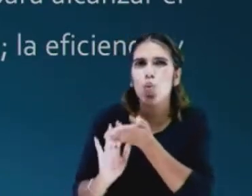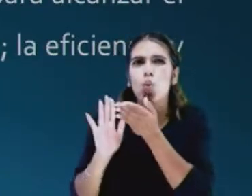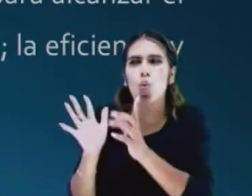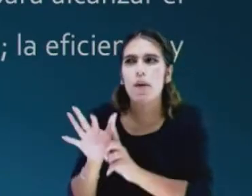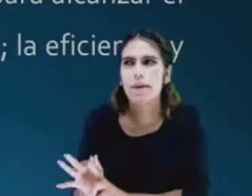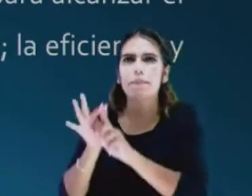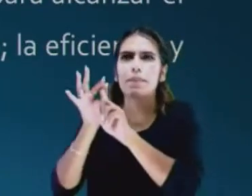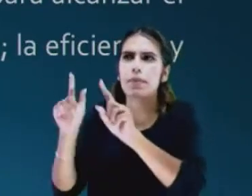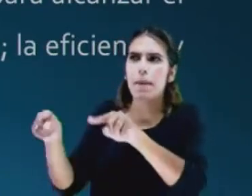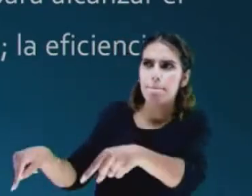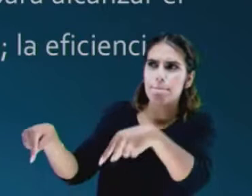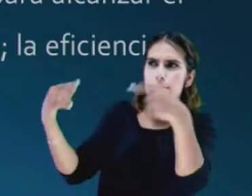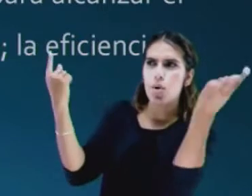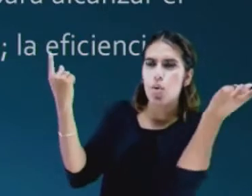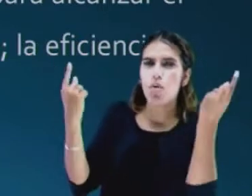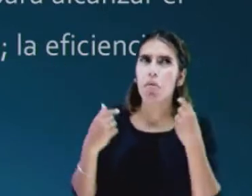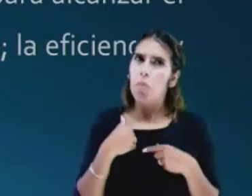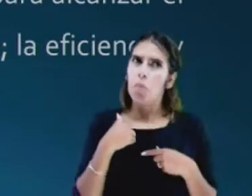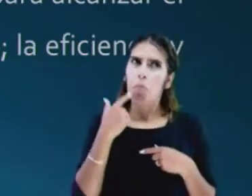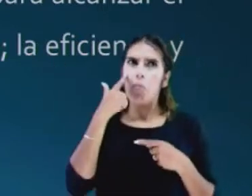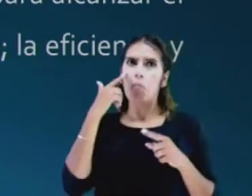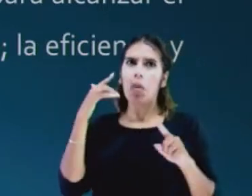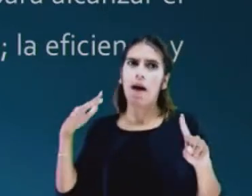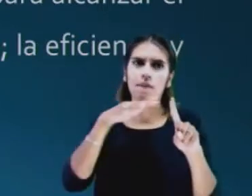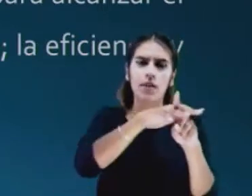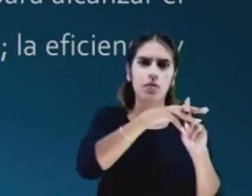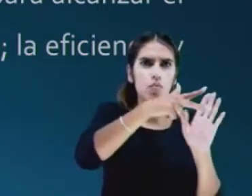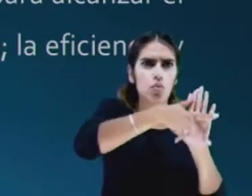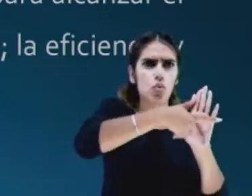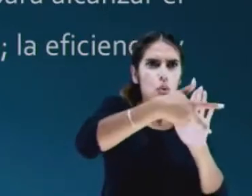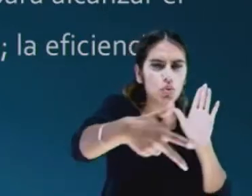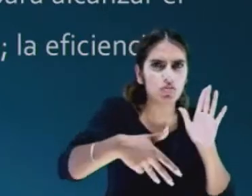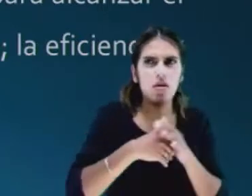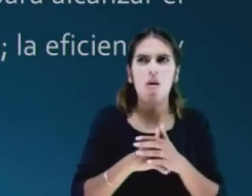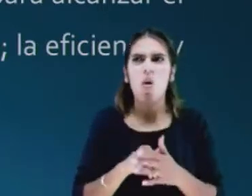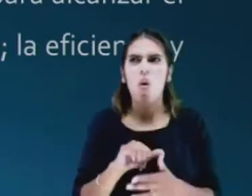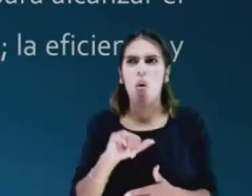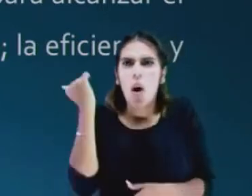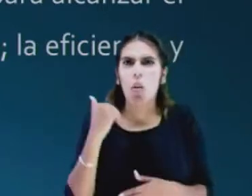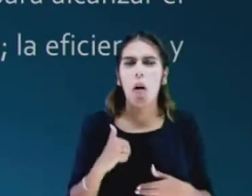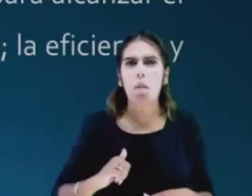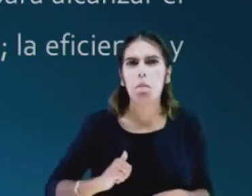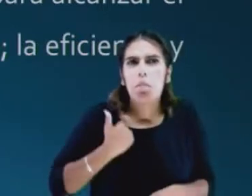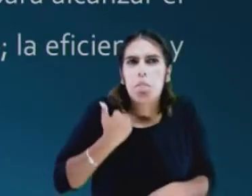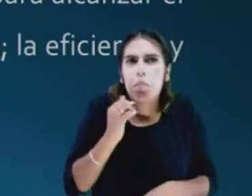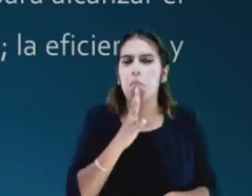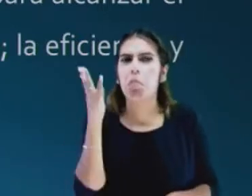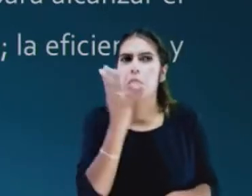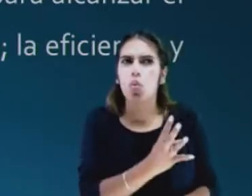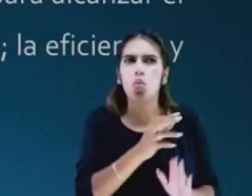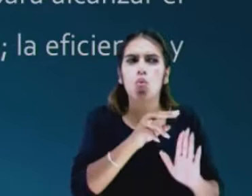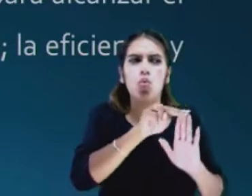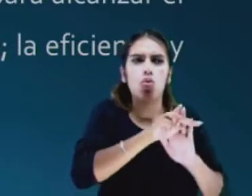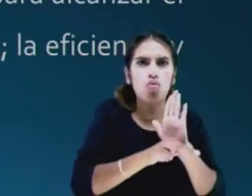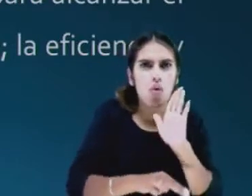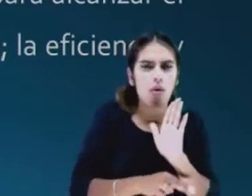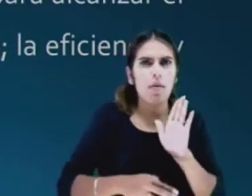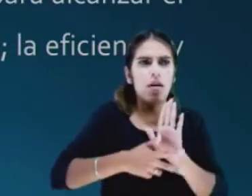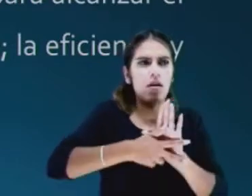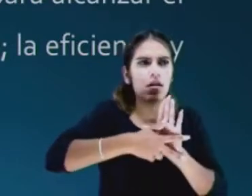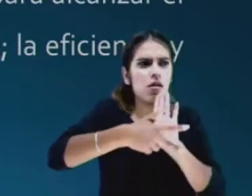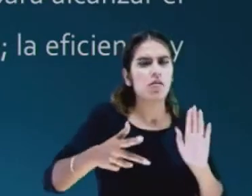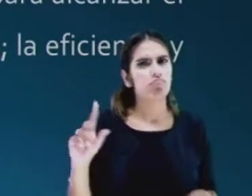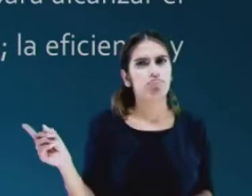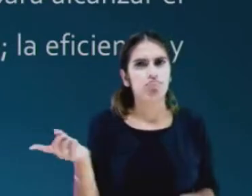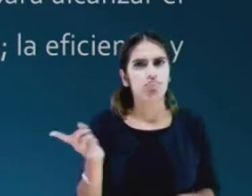que atente contra la constitución no creemos que sea vibratoria ninguna norma constitucional que tiene ciertas similitudes con la